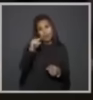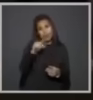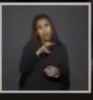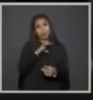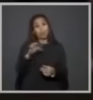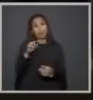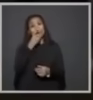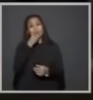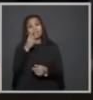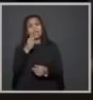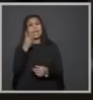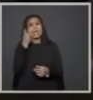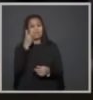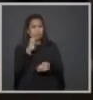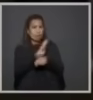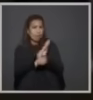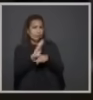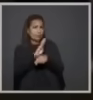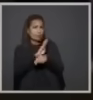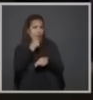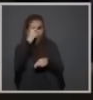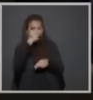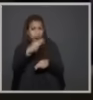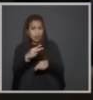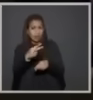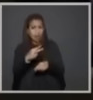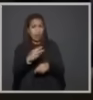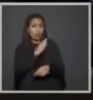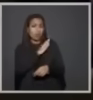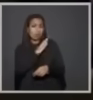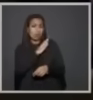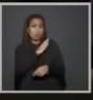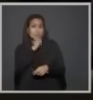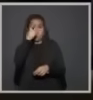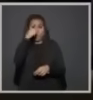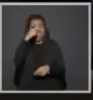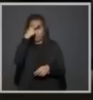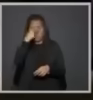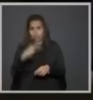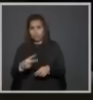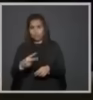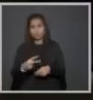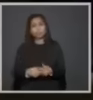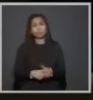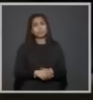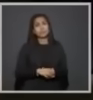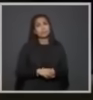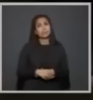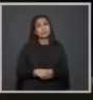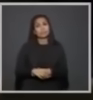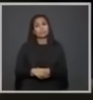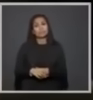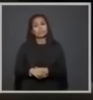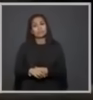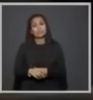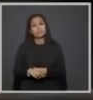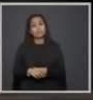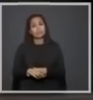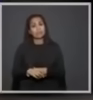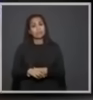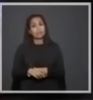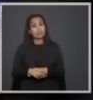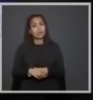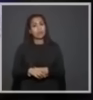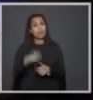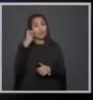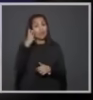esto beneficia a la nación, si esto es bueno para la nación. No es un asunto ideológico, no es un asunto político, es